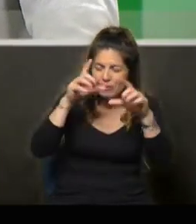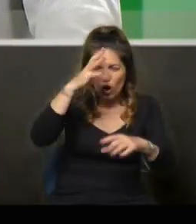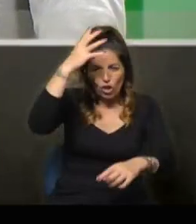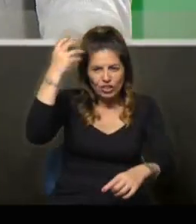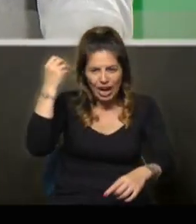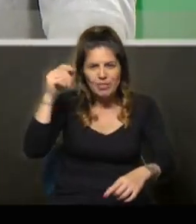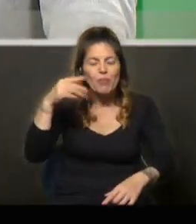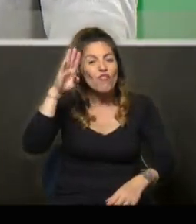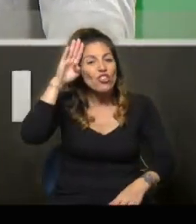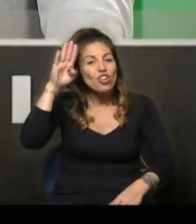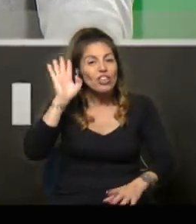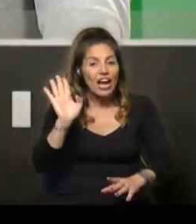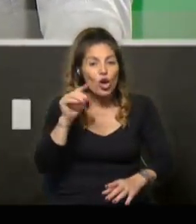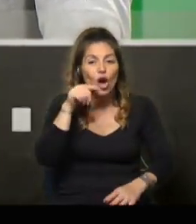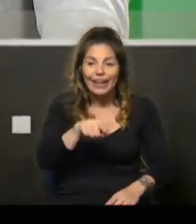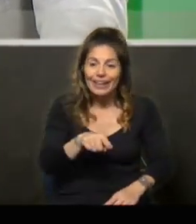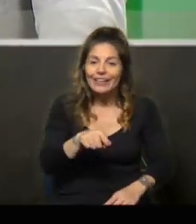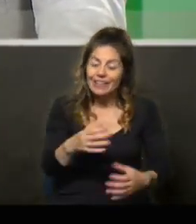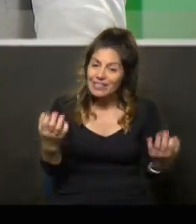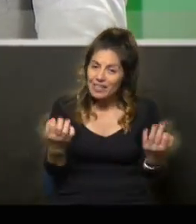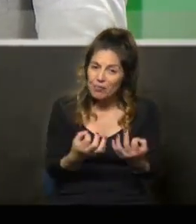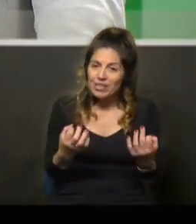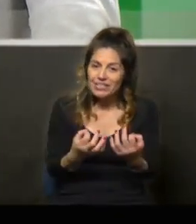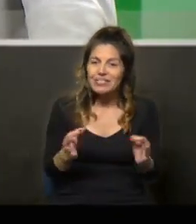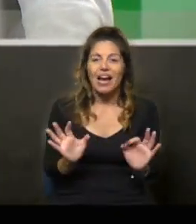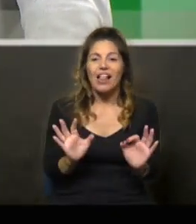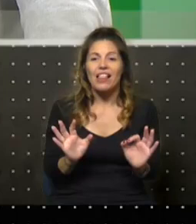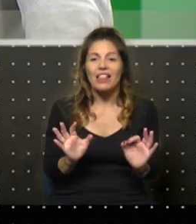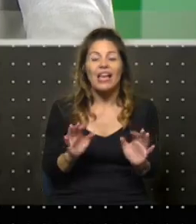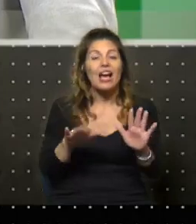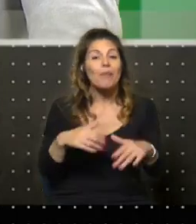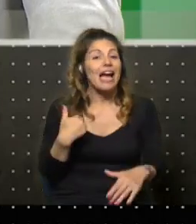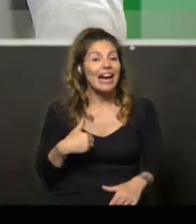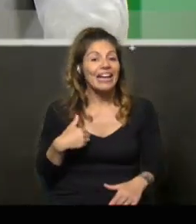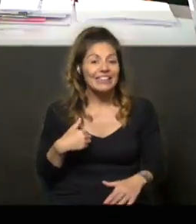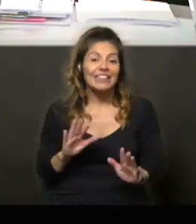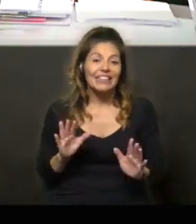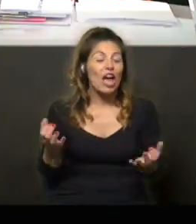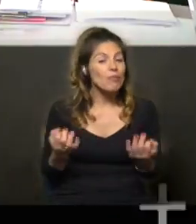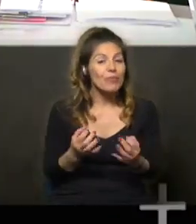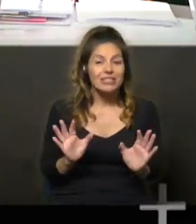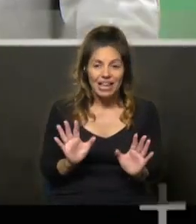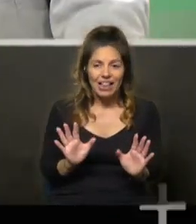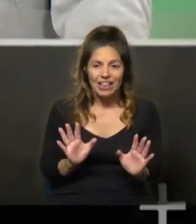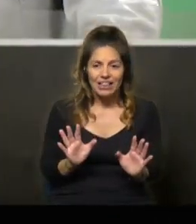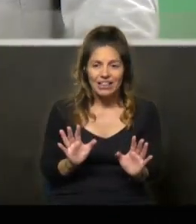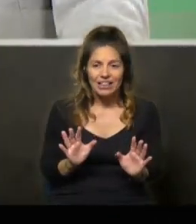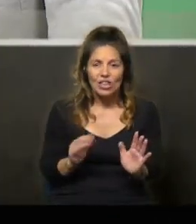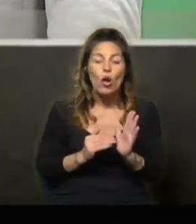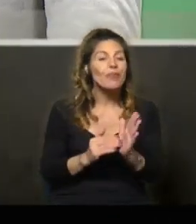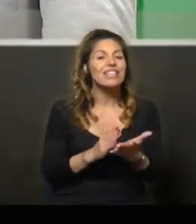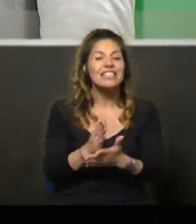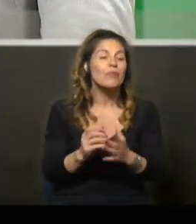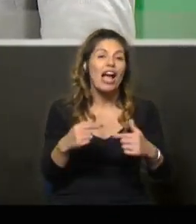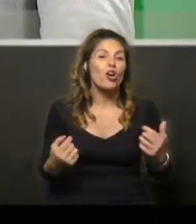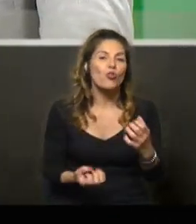vino bolsonaro Bueno Este es especial este quizá Argentina es argentinidad palo nosa una